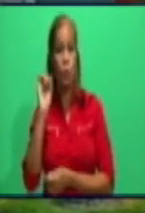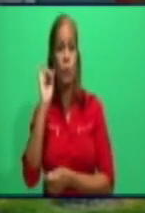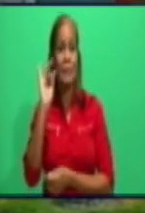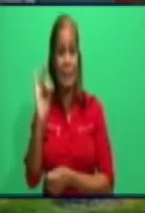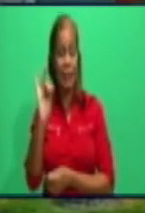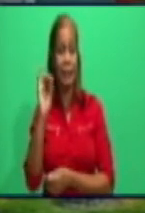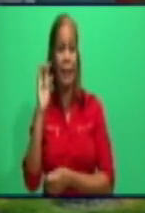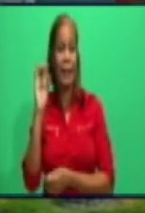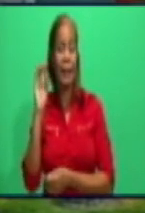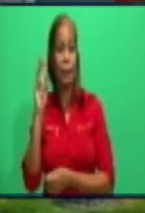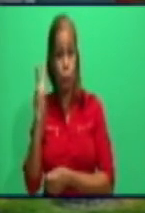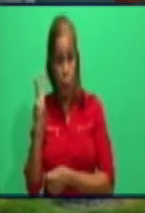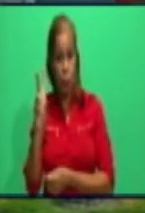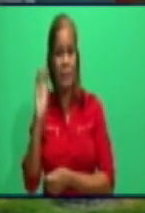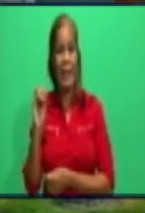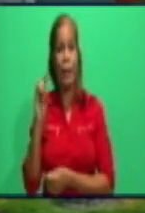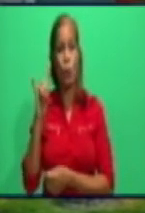487209,